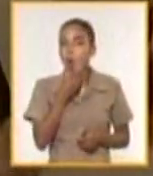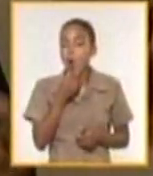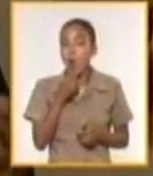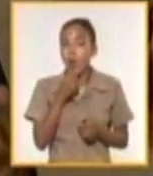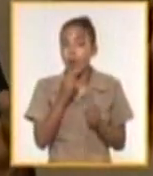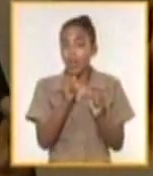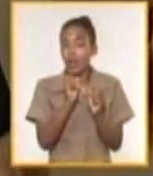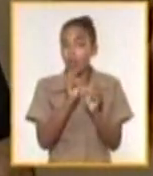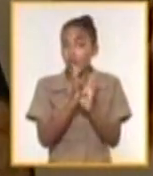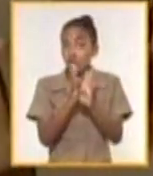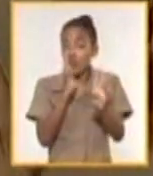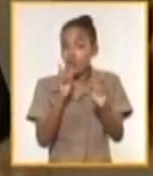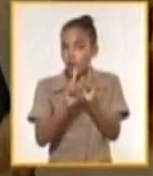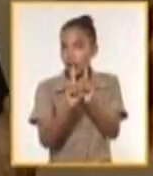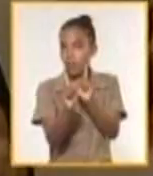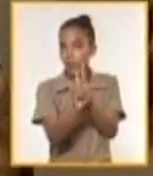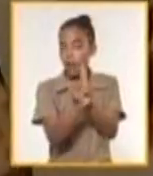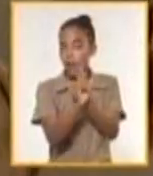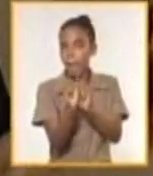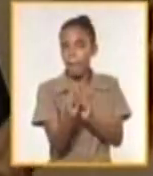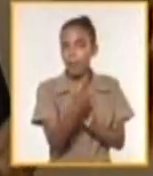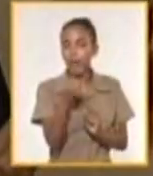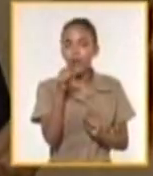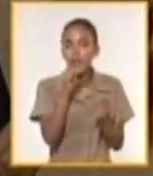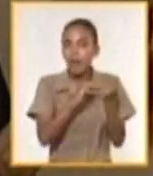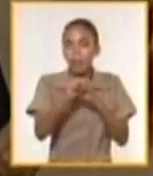a la hora de denunciar y